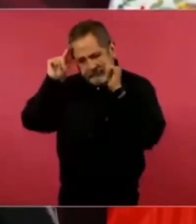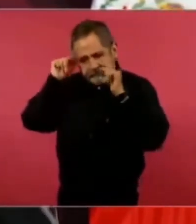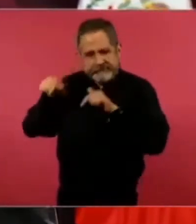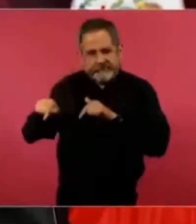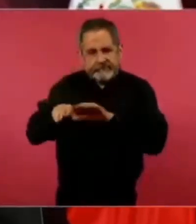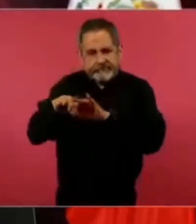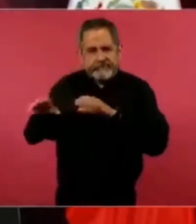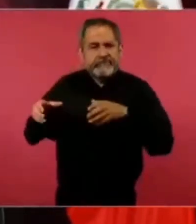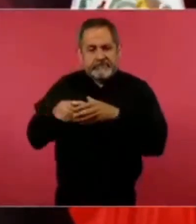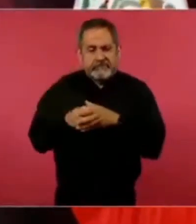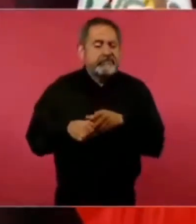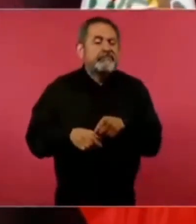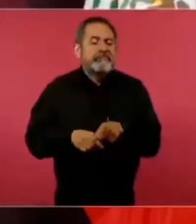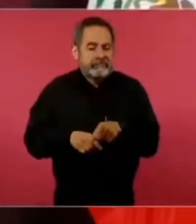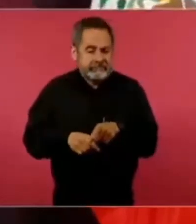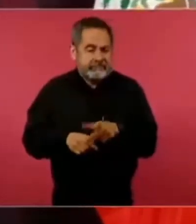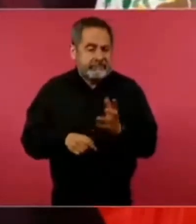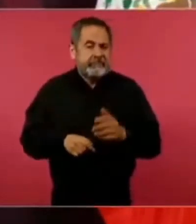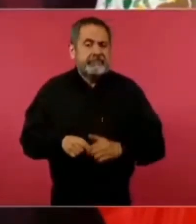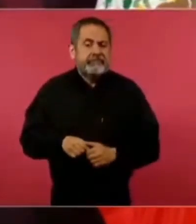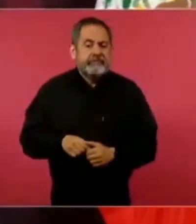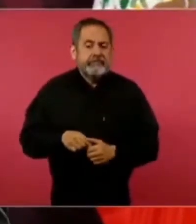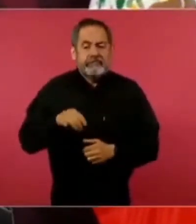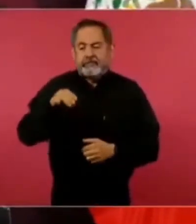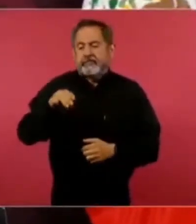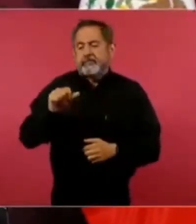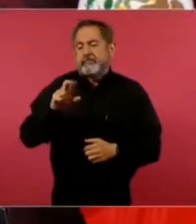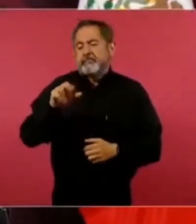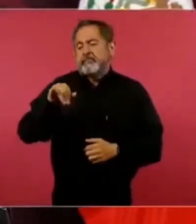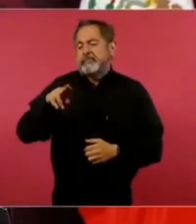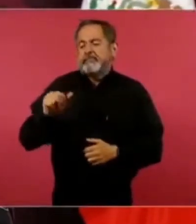que ayudaba la Marina.